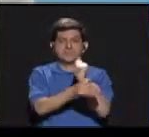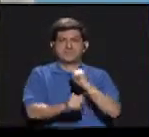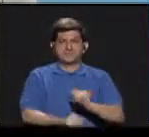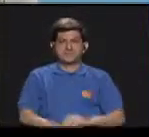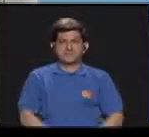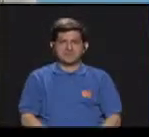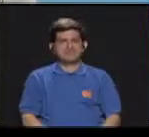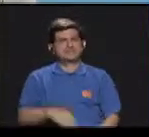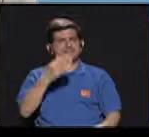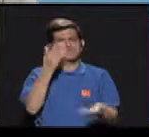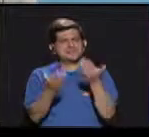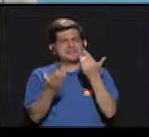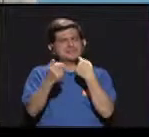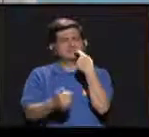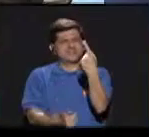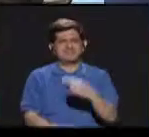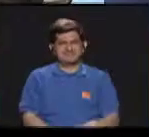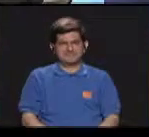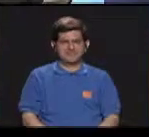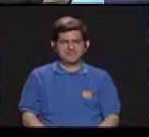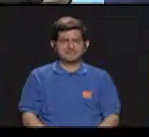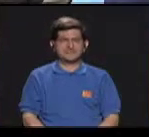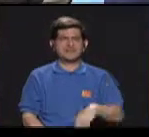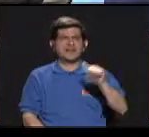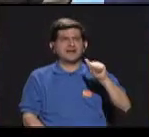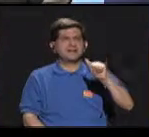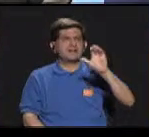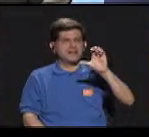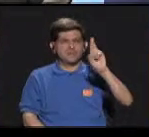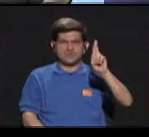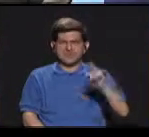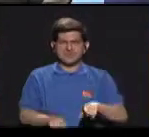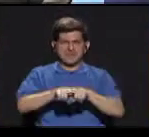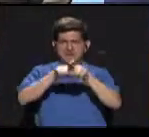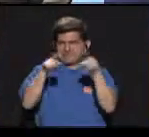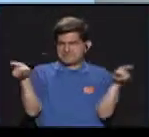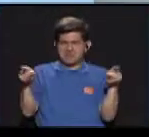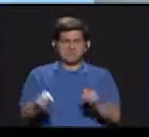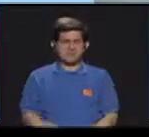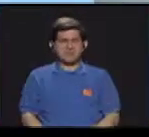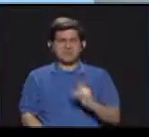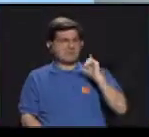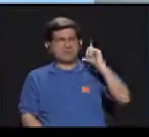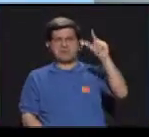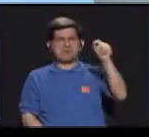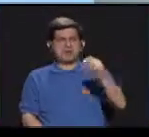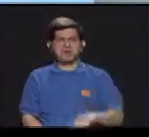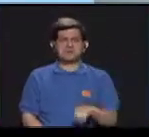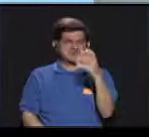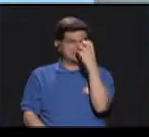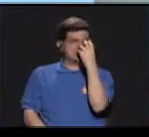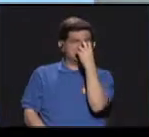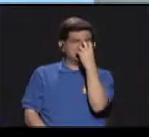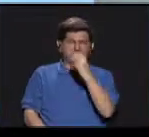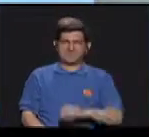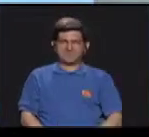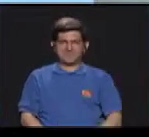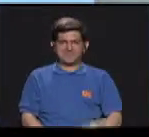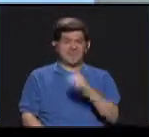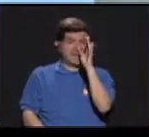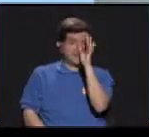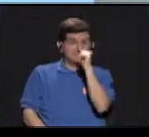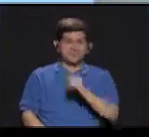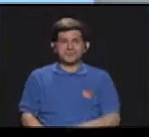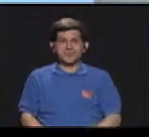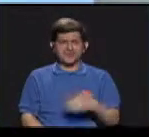películas. Tal vez podríamos decir que para don Alfredo nunca fue tampoco del todo lejano en la comedia, el humor.